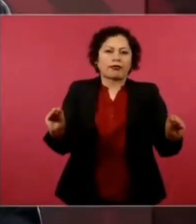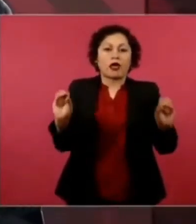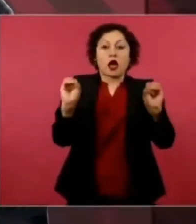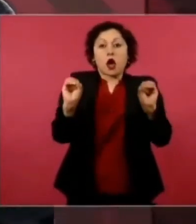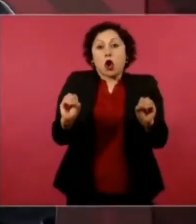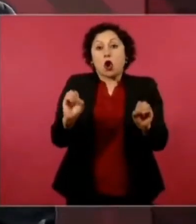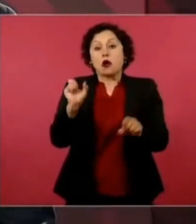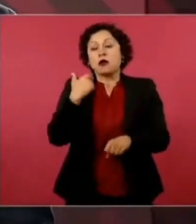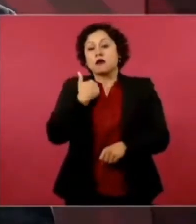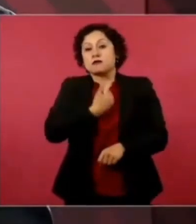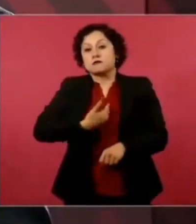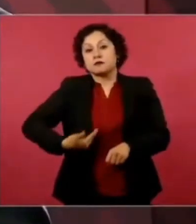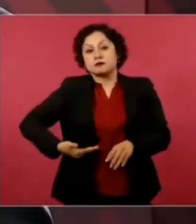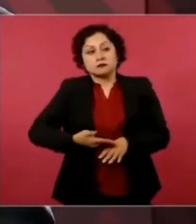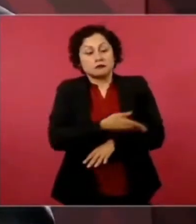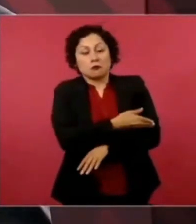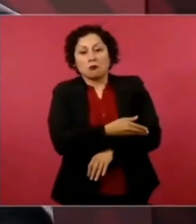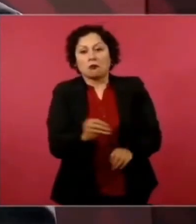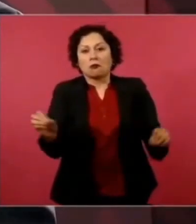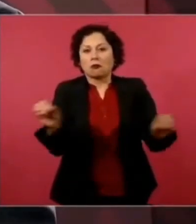Y nada